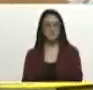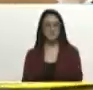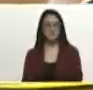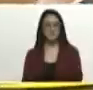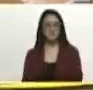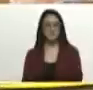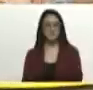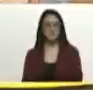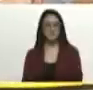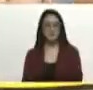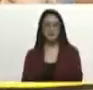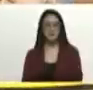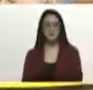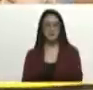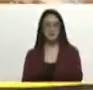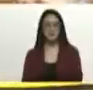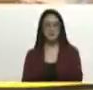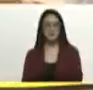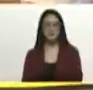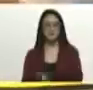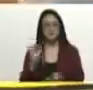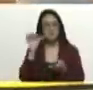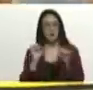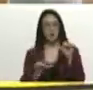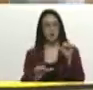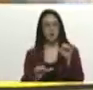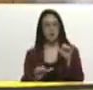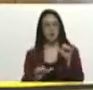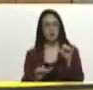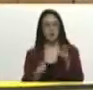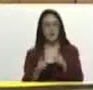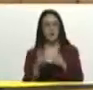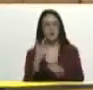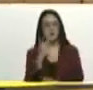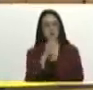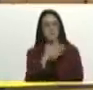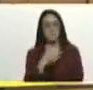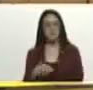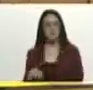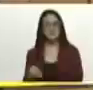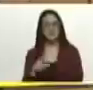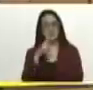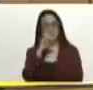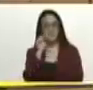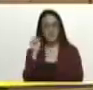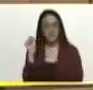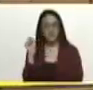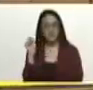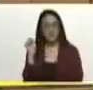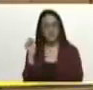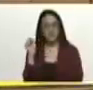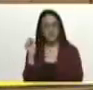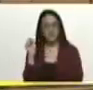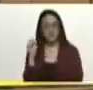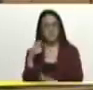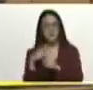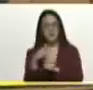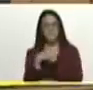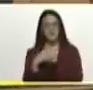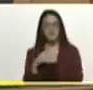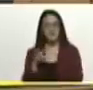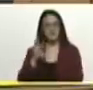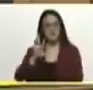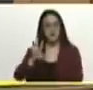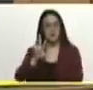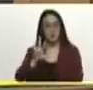Tenían justamente esta declaración conjunta por parte de los presidentes de Nicolás Maduro Moros, el presidente Luis